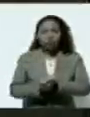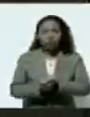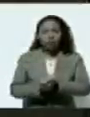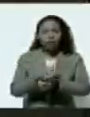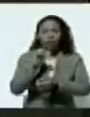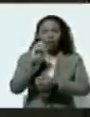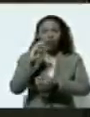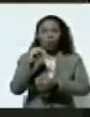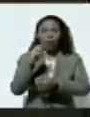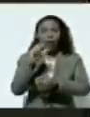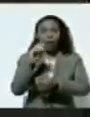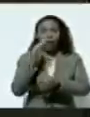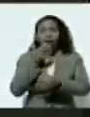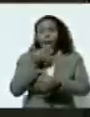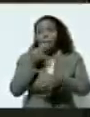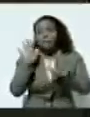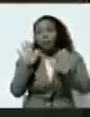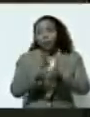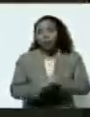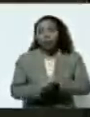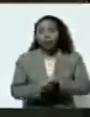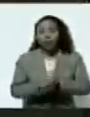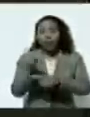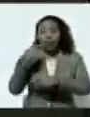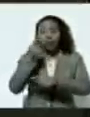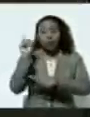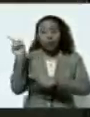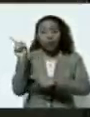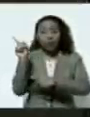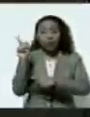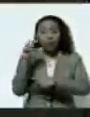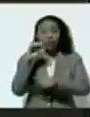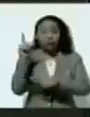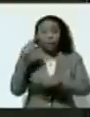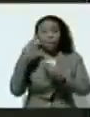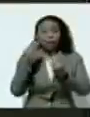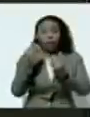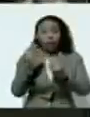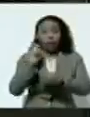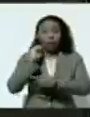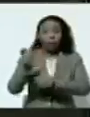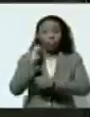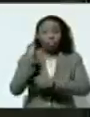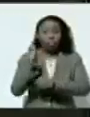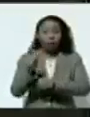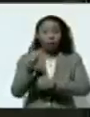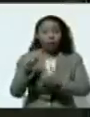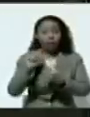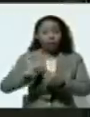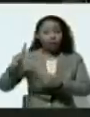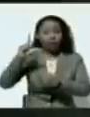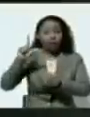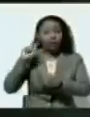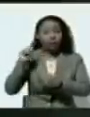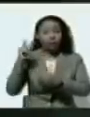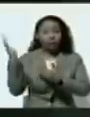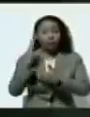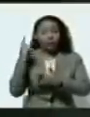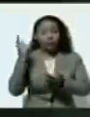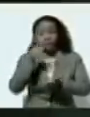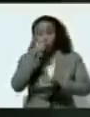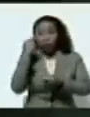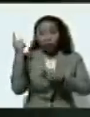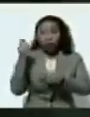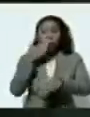ejemplo. Ahí está diciendo Quiñones que Somaza recibió bastante plata de Garófalo y esa plata es proveniente del narcotráfico. Eso es un